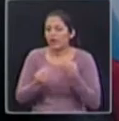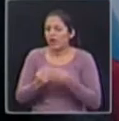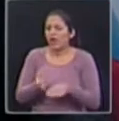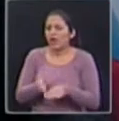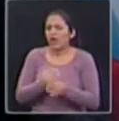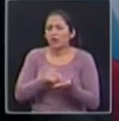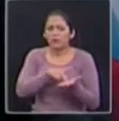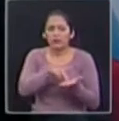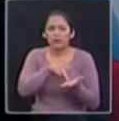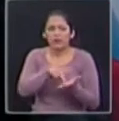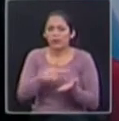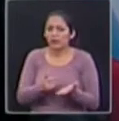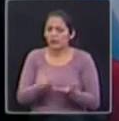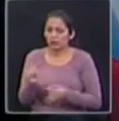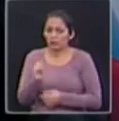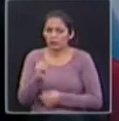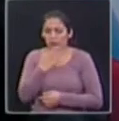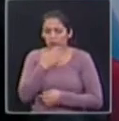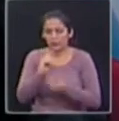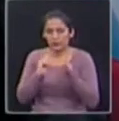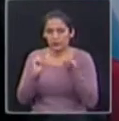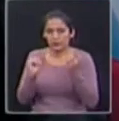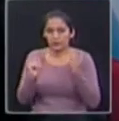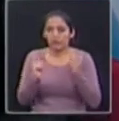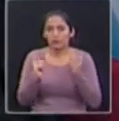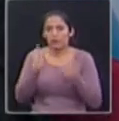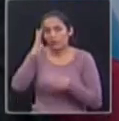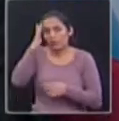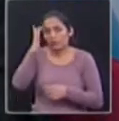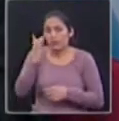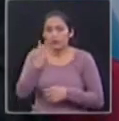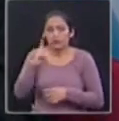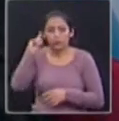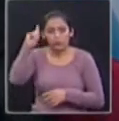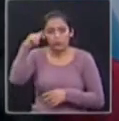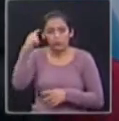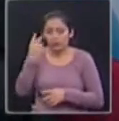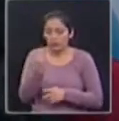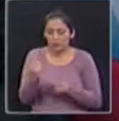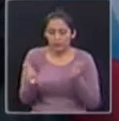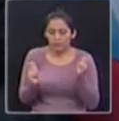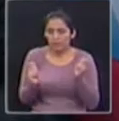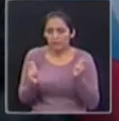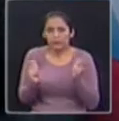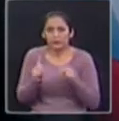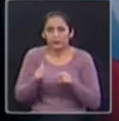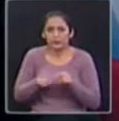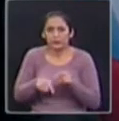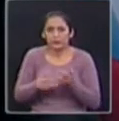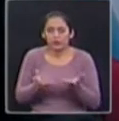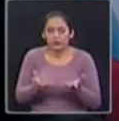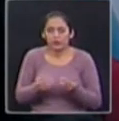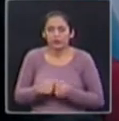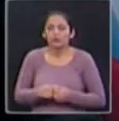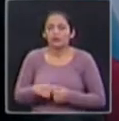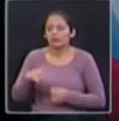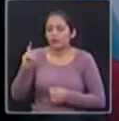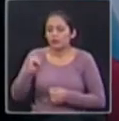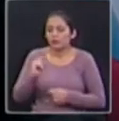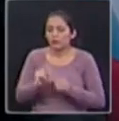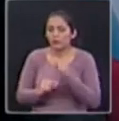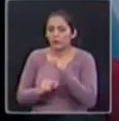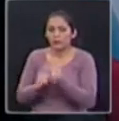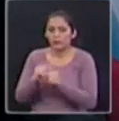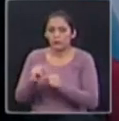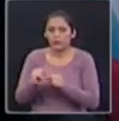de manera gradual porque por el mismo desequilibrio fiscal el juego que hay no hay cómo hacer una eliminación de impuestos de inmediata pero si un tema gradual en el